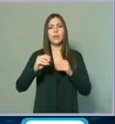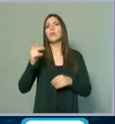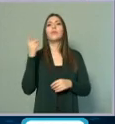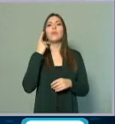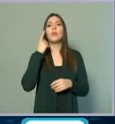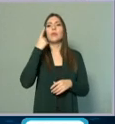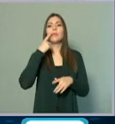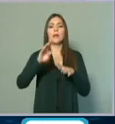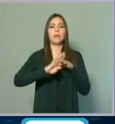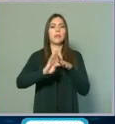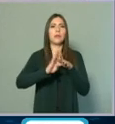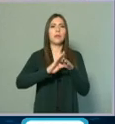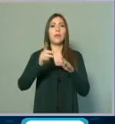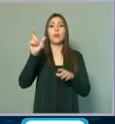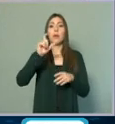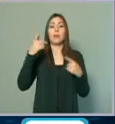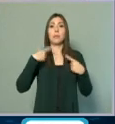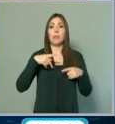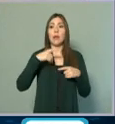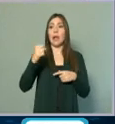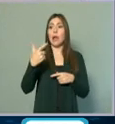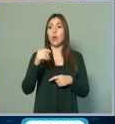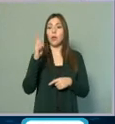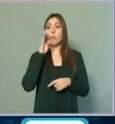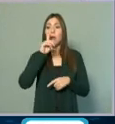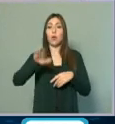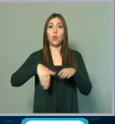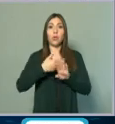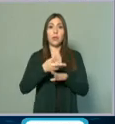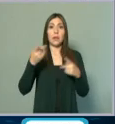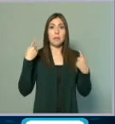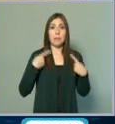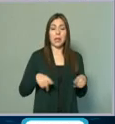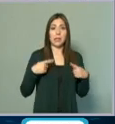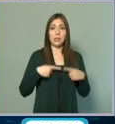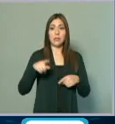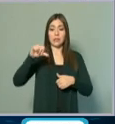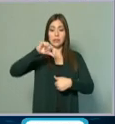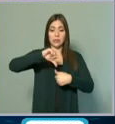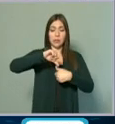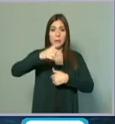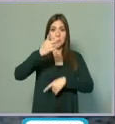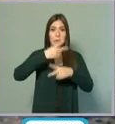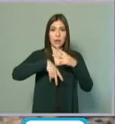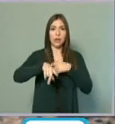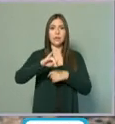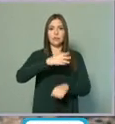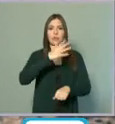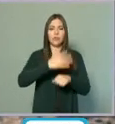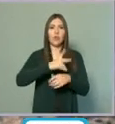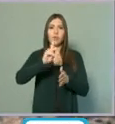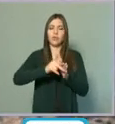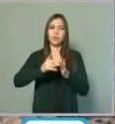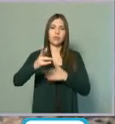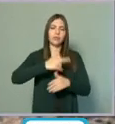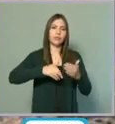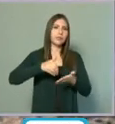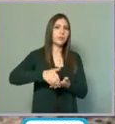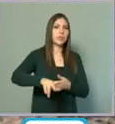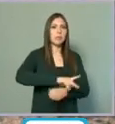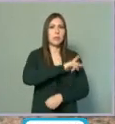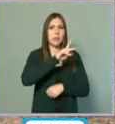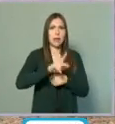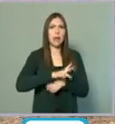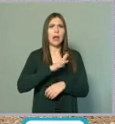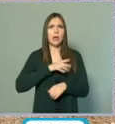de deportación muy severa en contra de esas personas de Centroamérica. Es decir, que ahí hay unas cifras muy